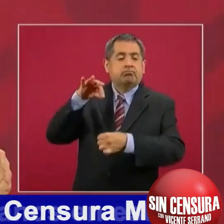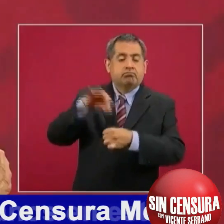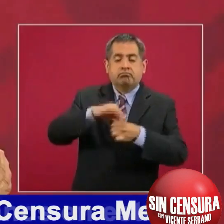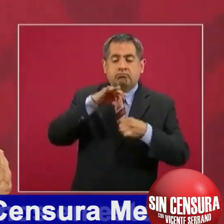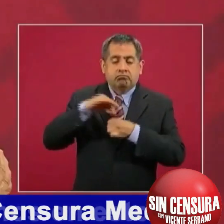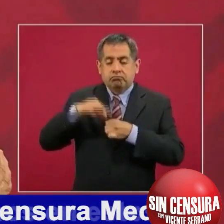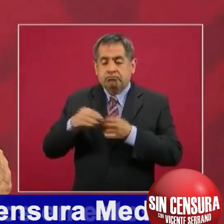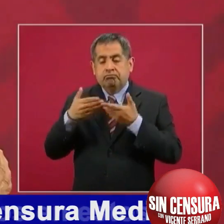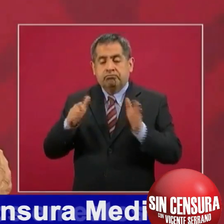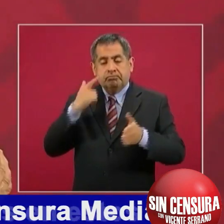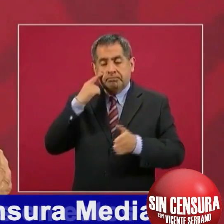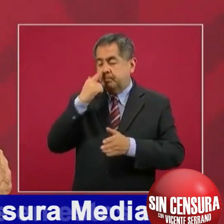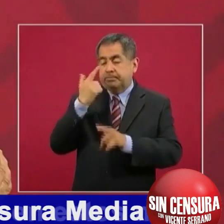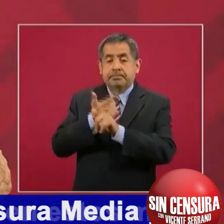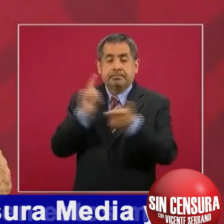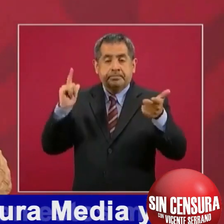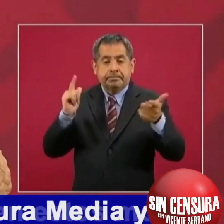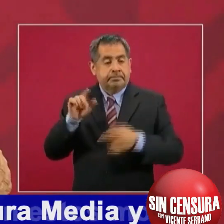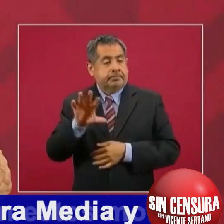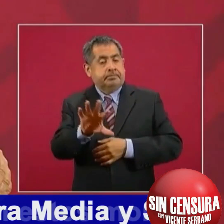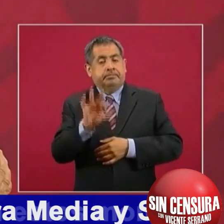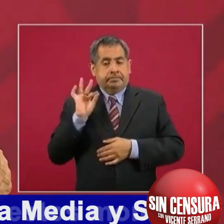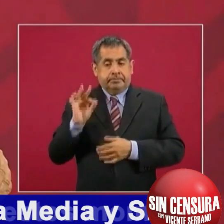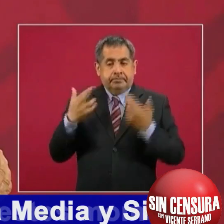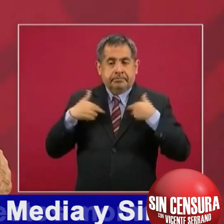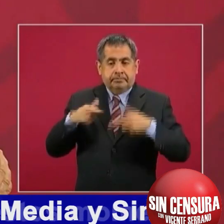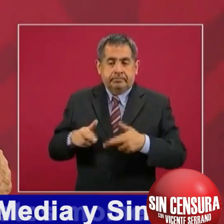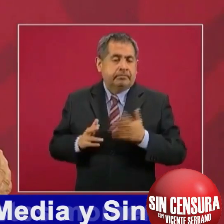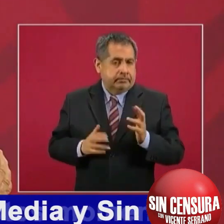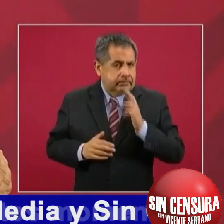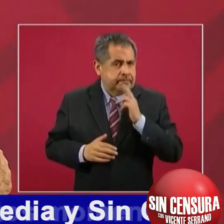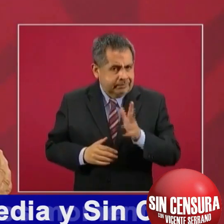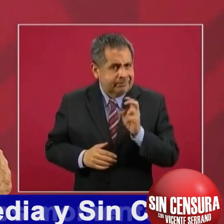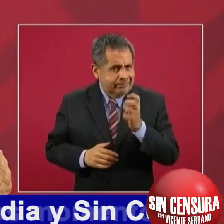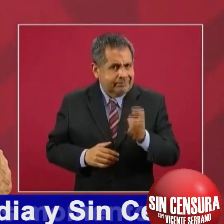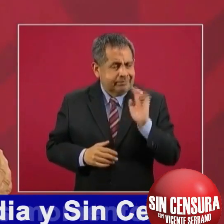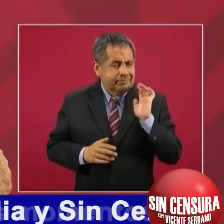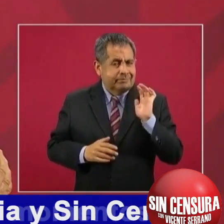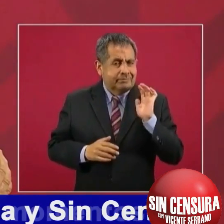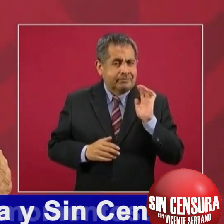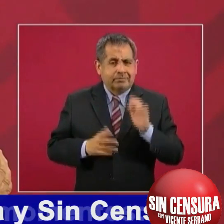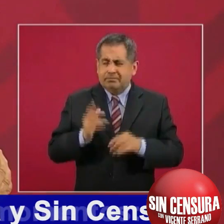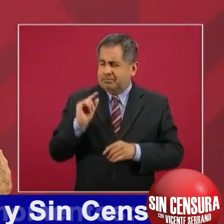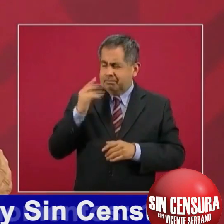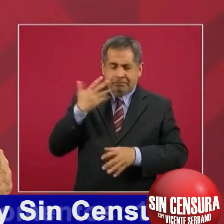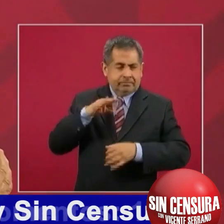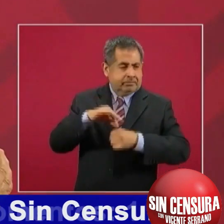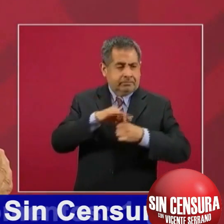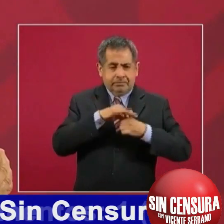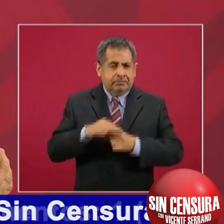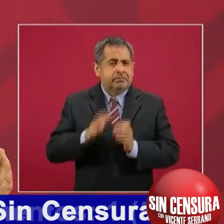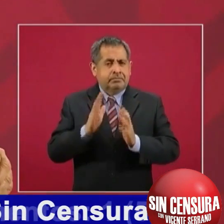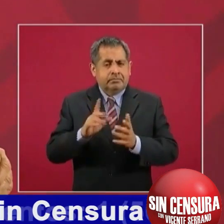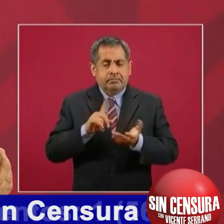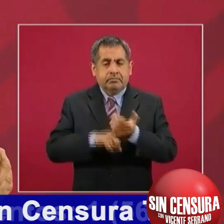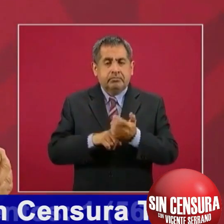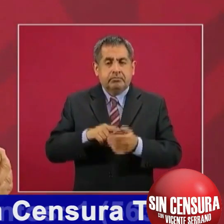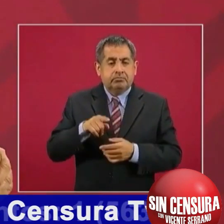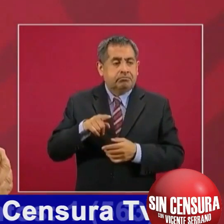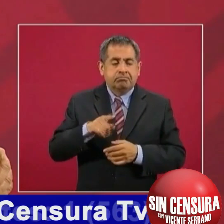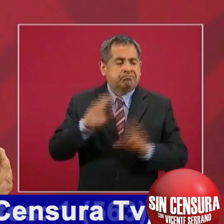representantes. Ya hicieron una elección, parece que se